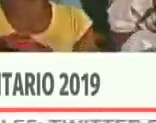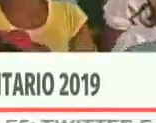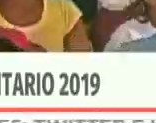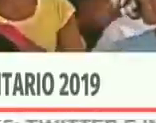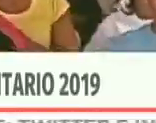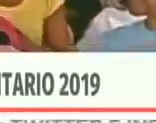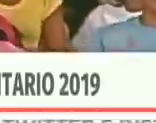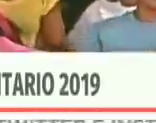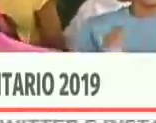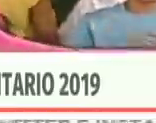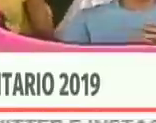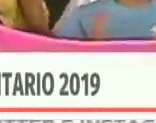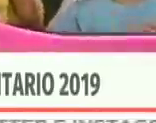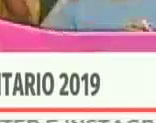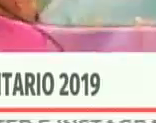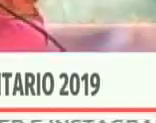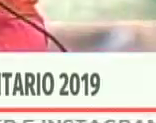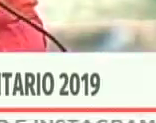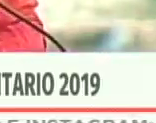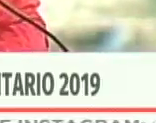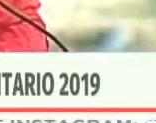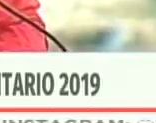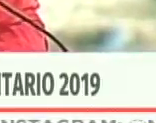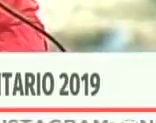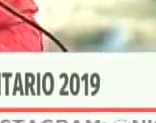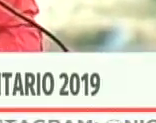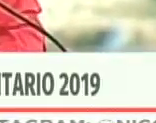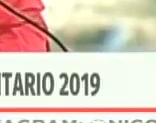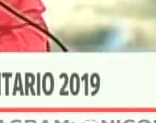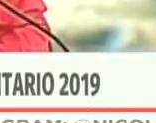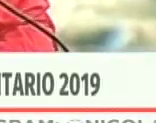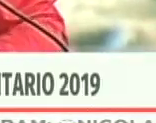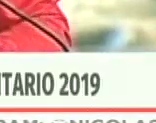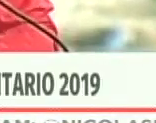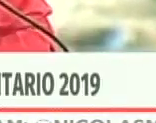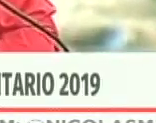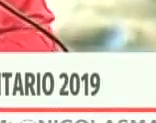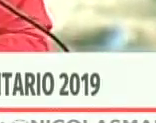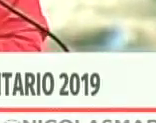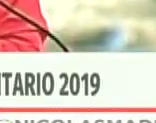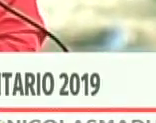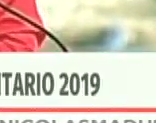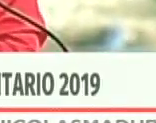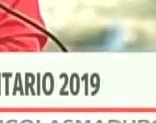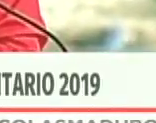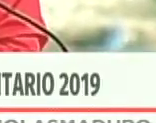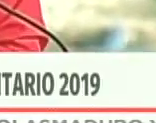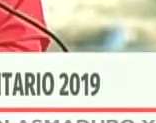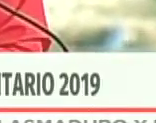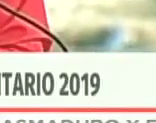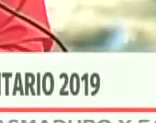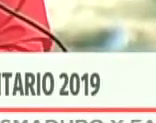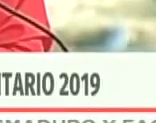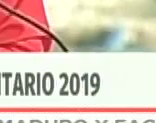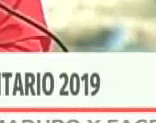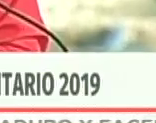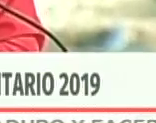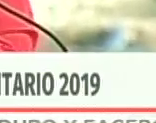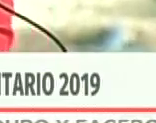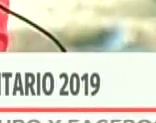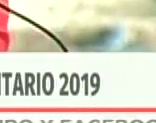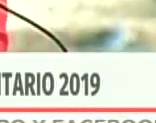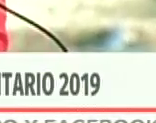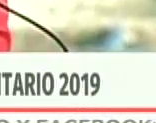gobierno de Distrito Capital, que han ido cada año incorporándose con más fuerza, apoyando a nuestros estudiantes atletas. Y que